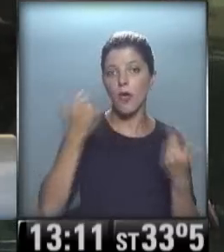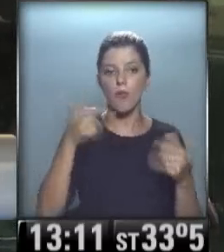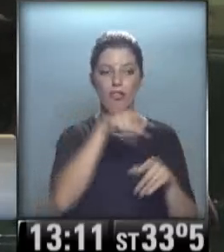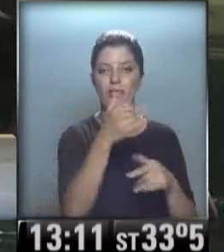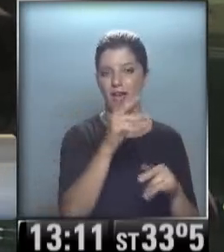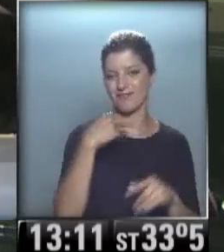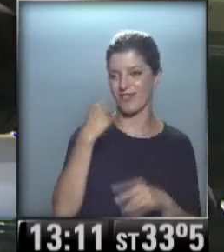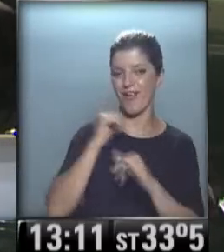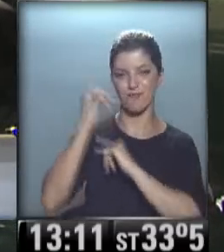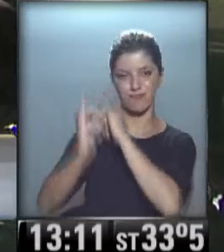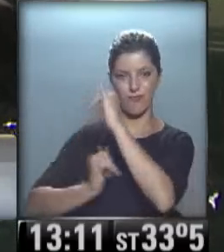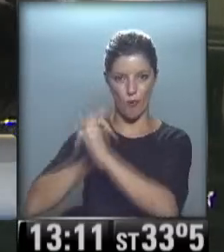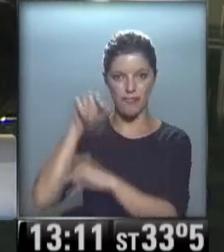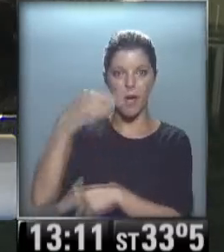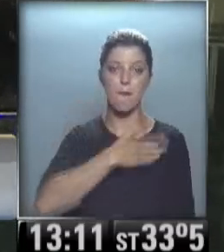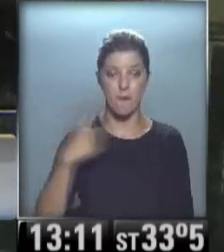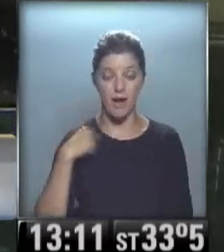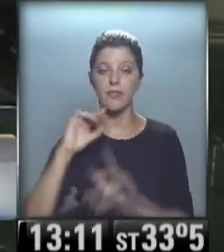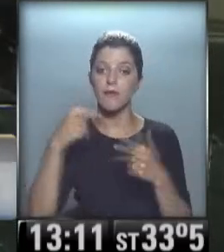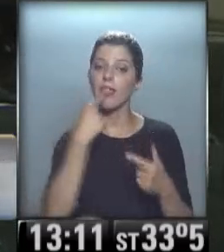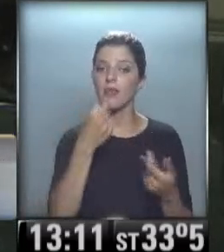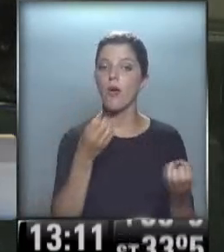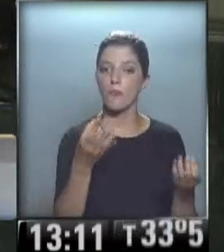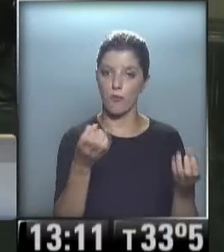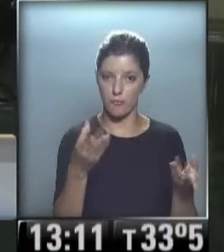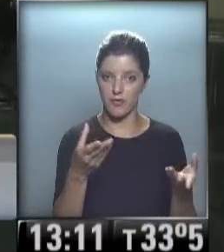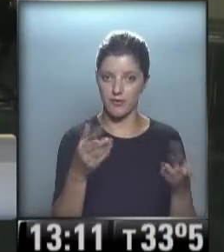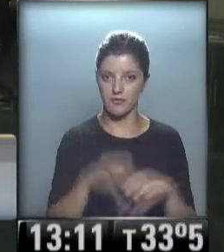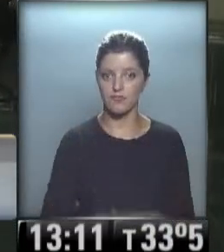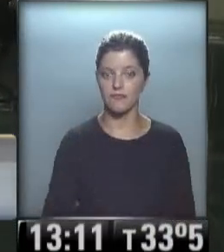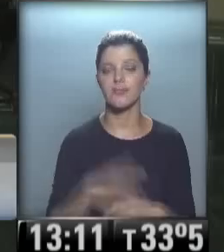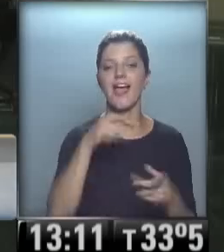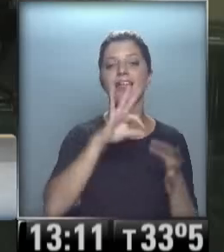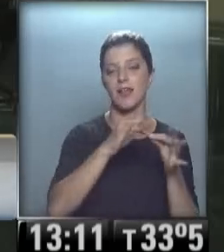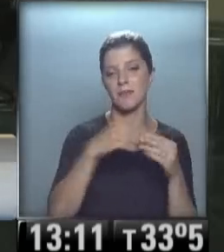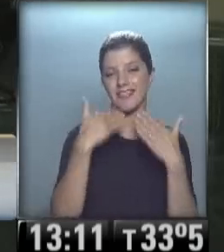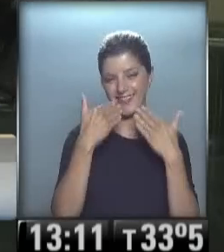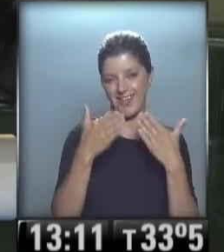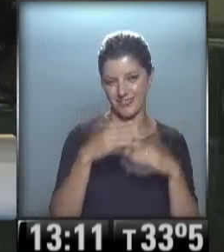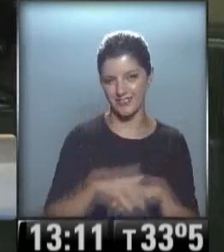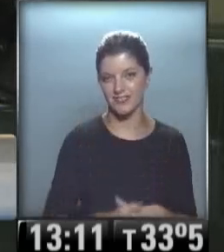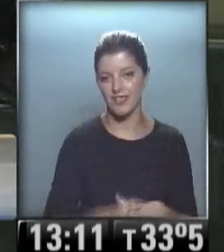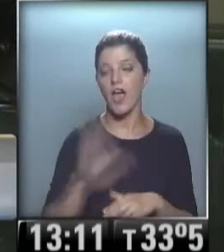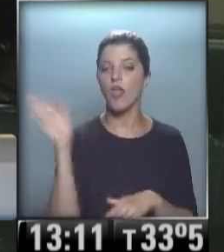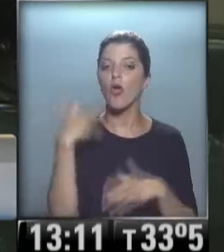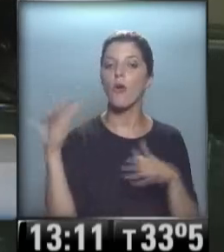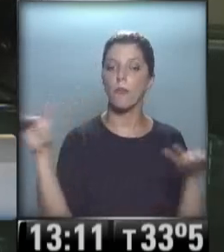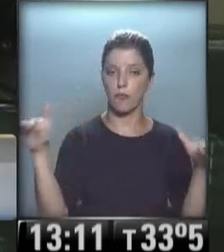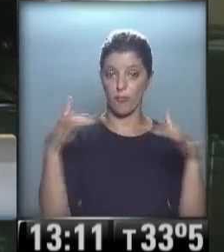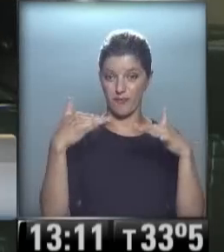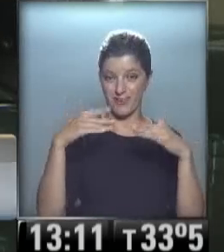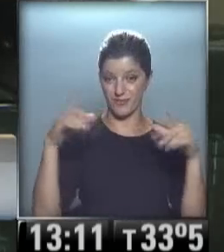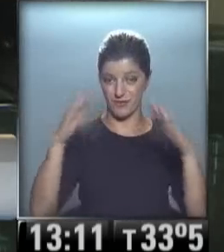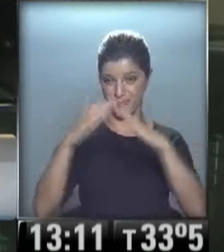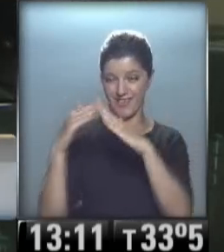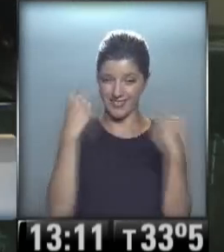cuenta paso a paso lo que está pasando y que además dice que lo hace muy pero muy bien Melisa ferná Así que gracias por acompañarnos a todos que están del otro lado